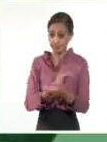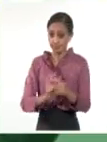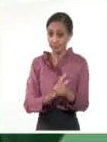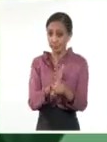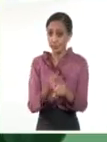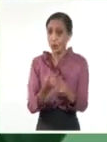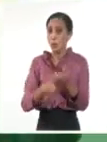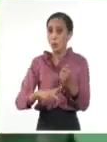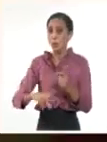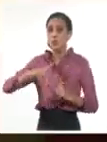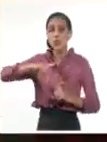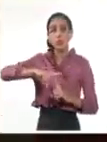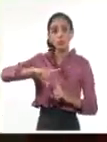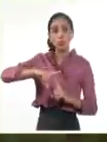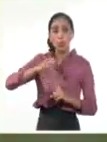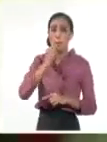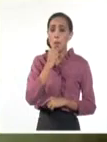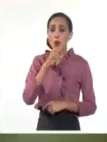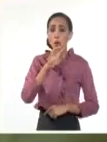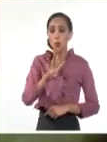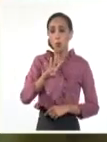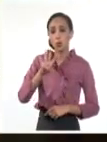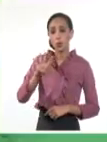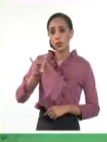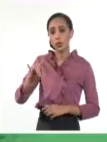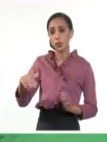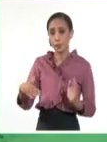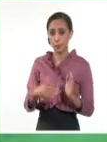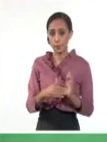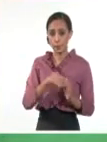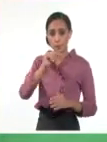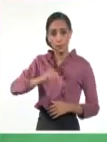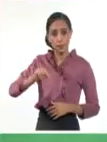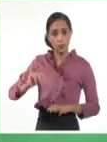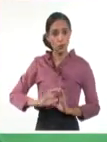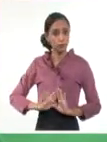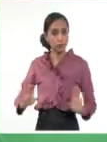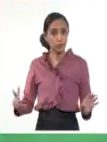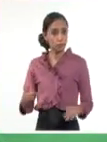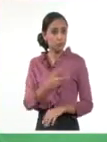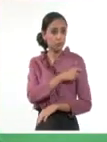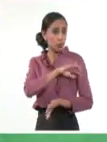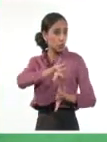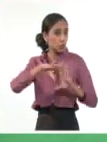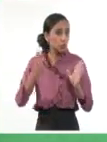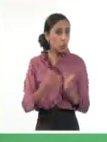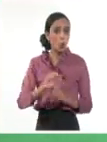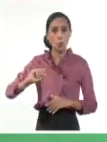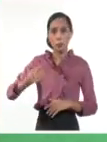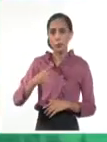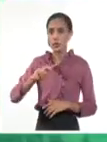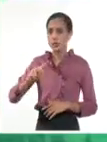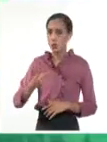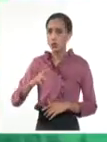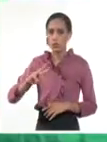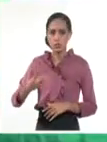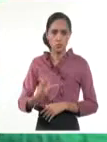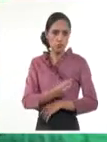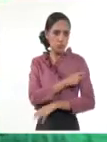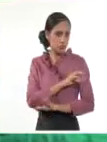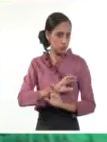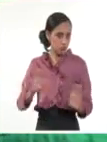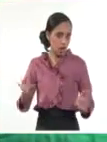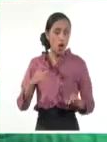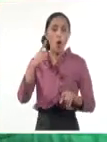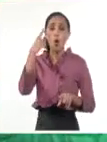provincia de las tunas más de 449 mil habitantes ya han completado su esquema sanitario contra la enfermedad otros